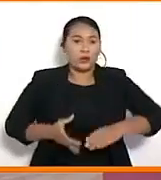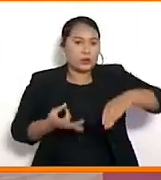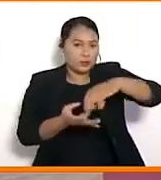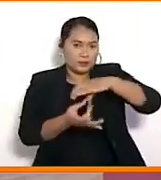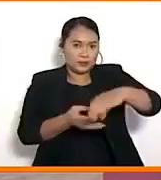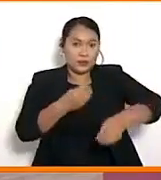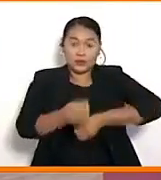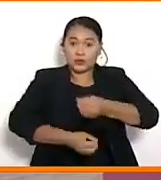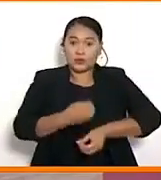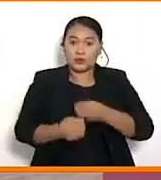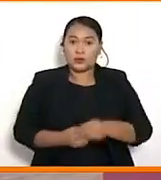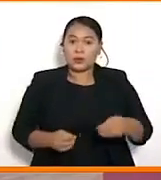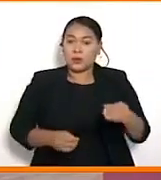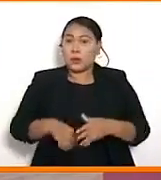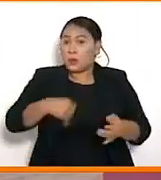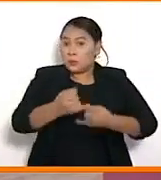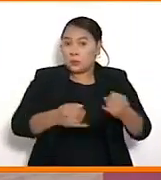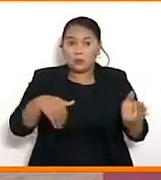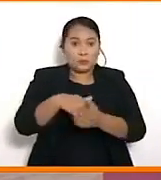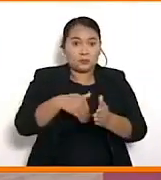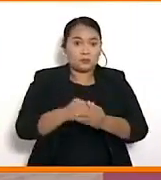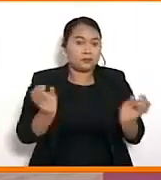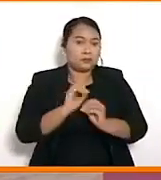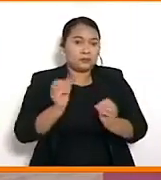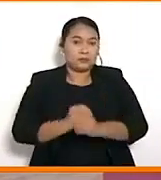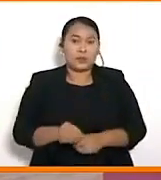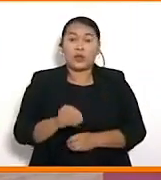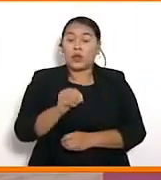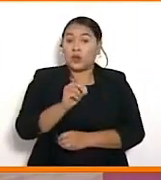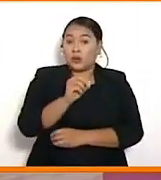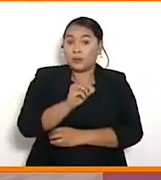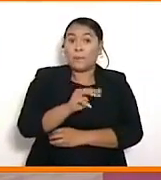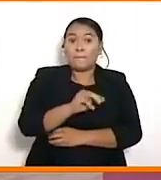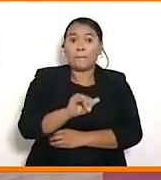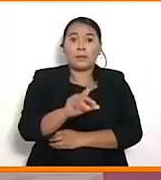sorteo del partido suspendido entre Millwall versus Fantasy City del puesto